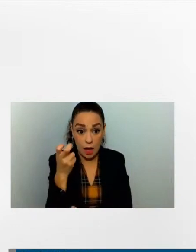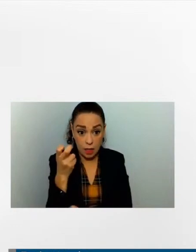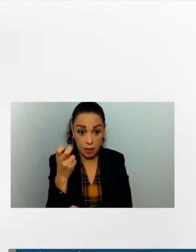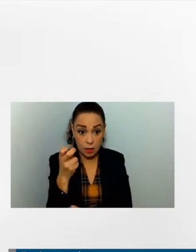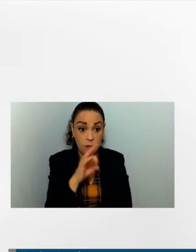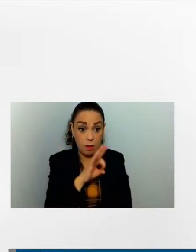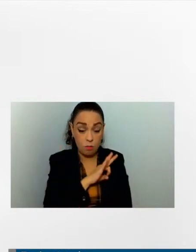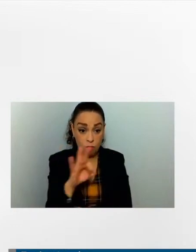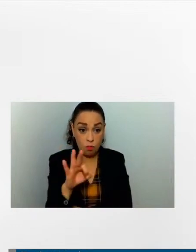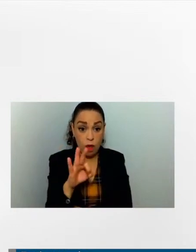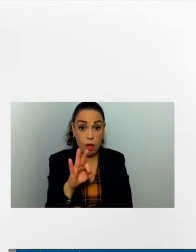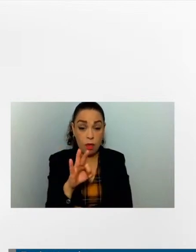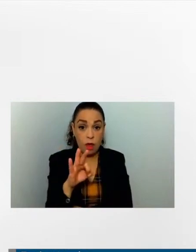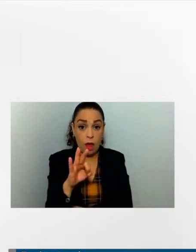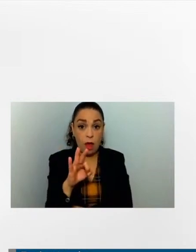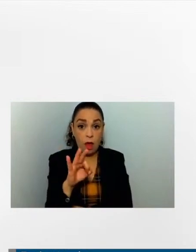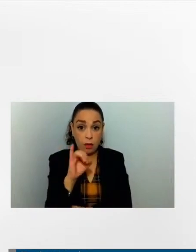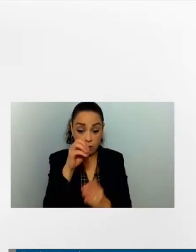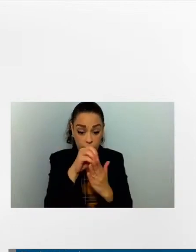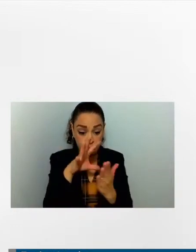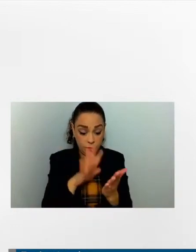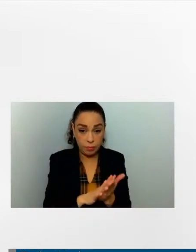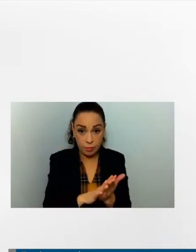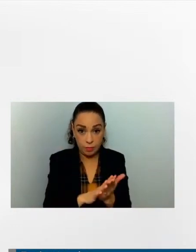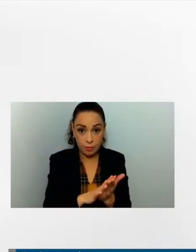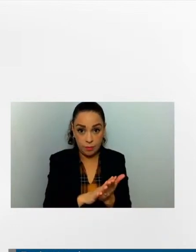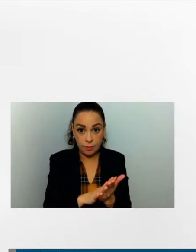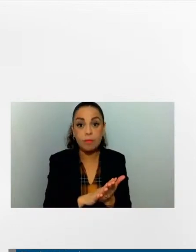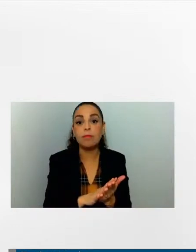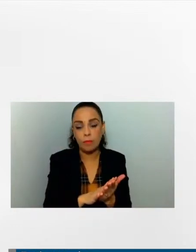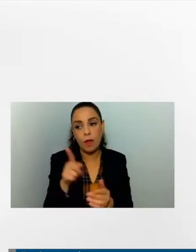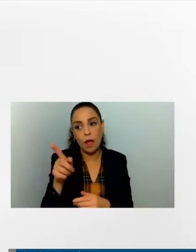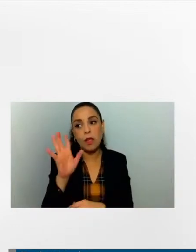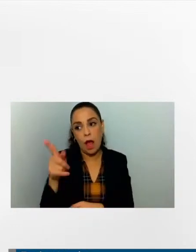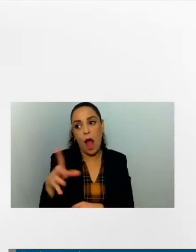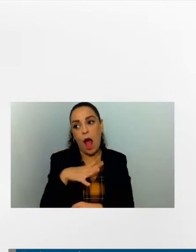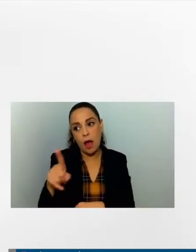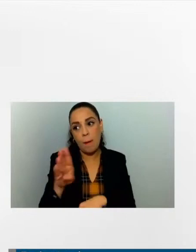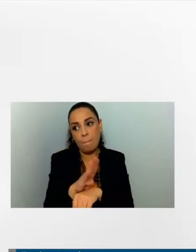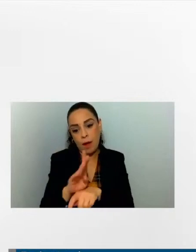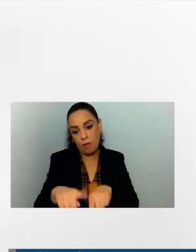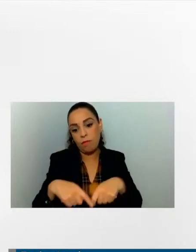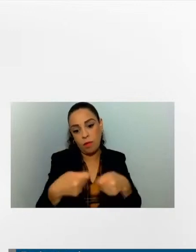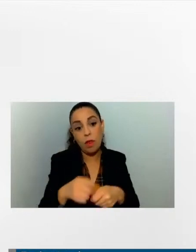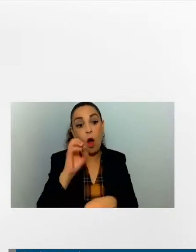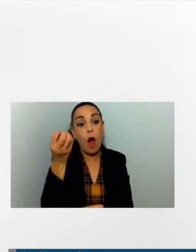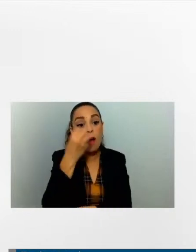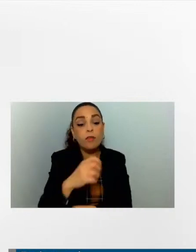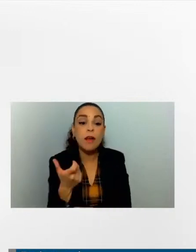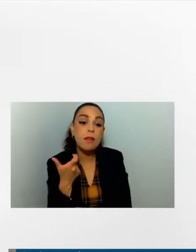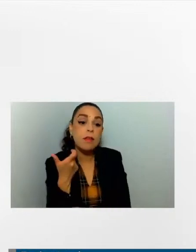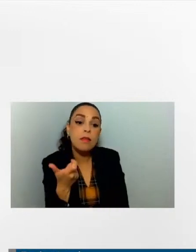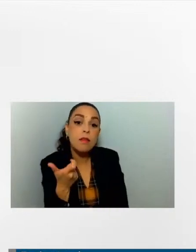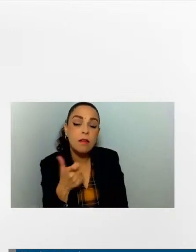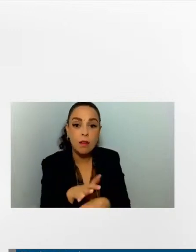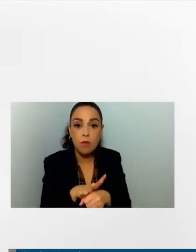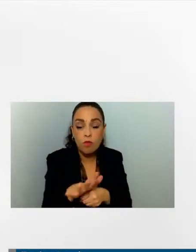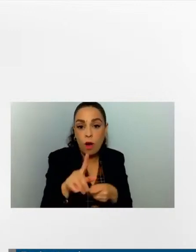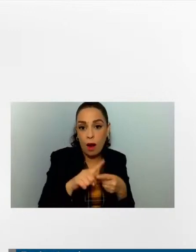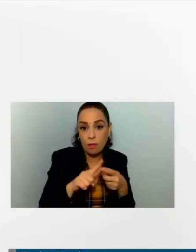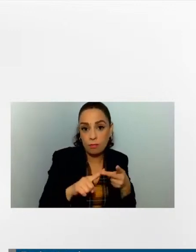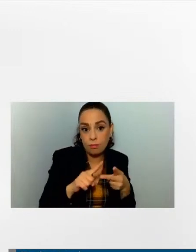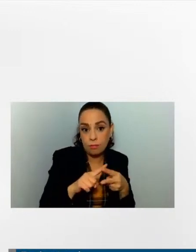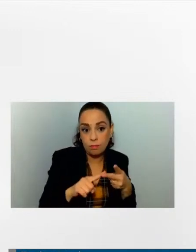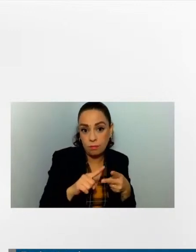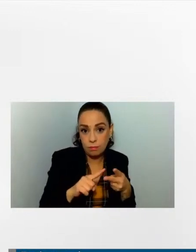económica al sostenimiento de la familia o tengo que dar dinero, ¿no? Y esto específicamente, me acuerdo, lo estudié en un caso de un